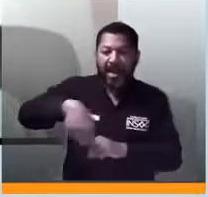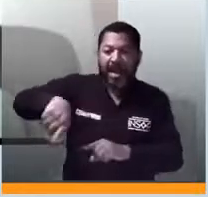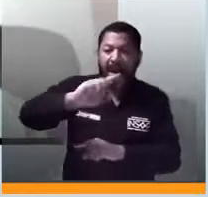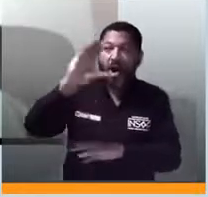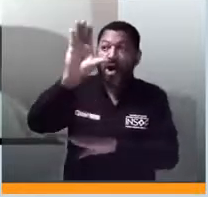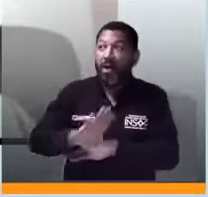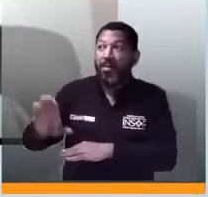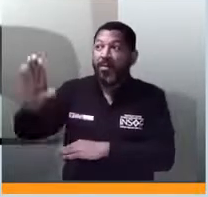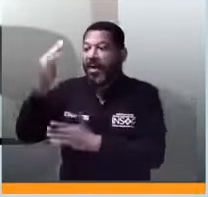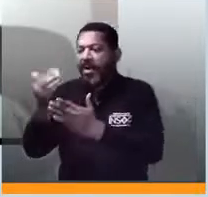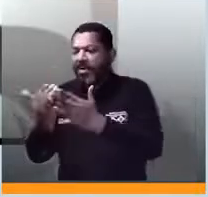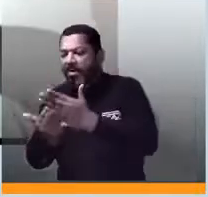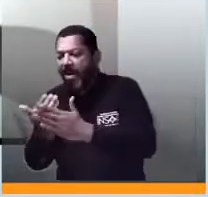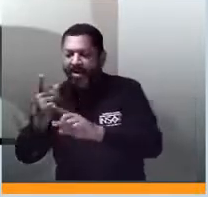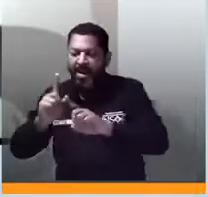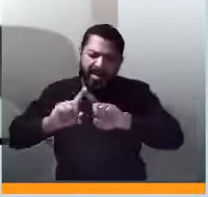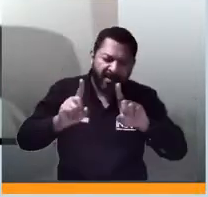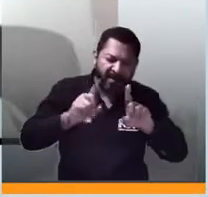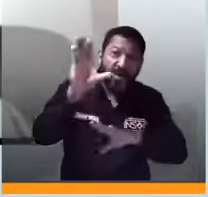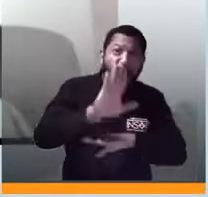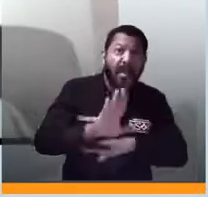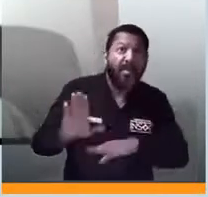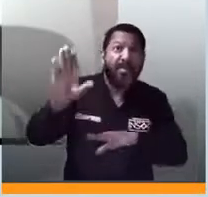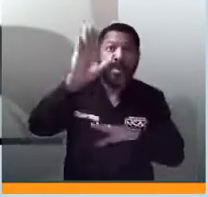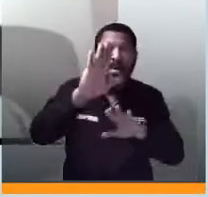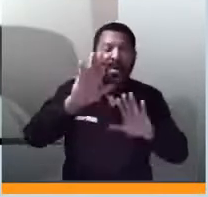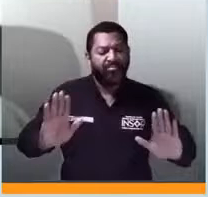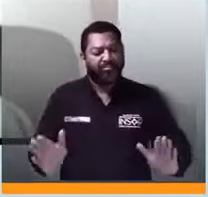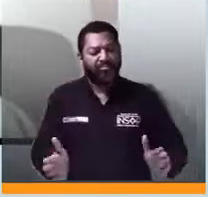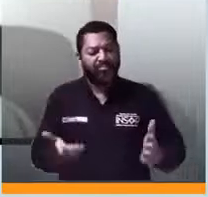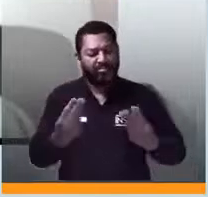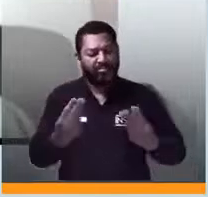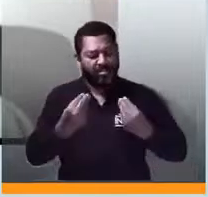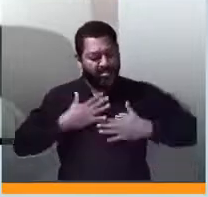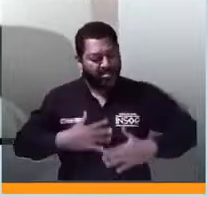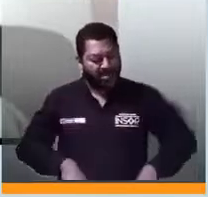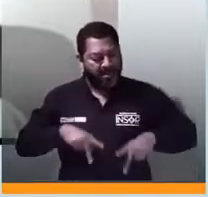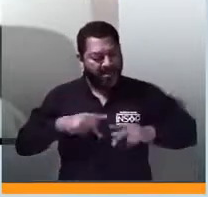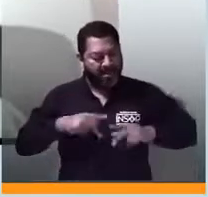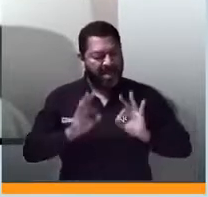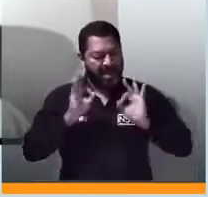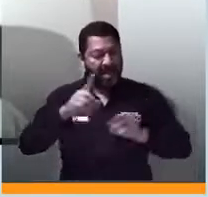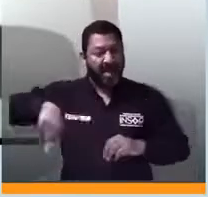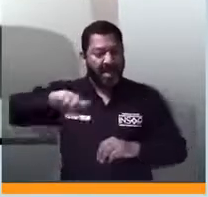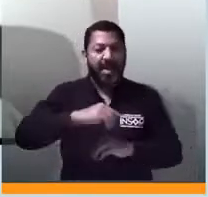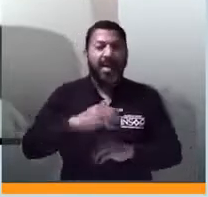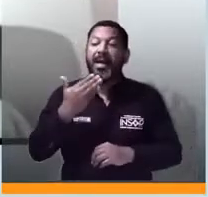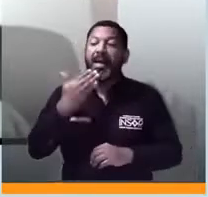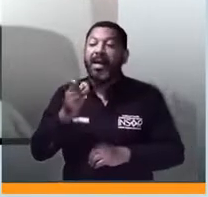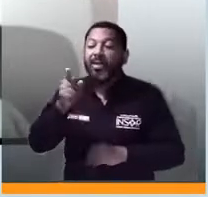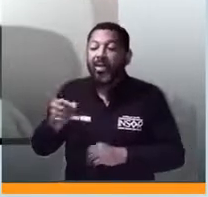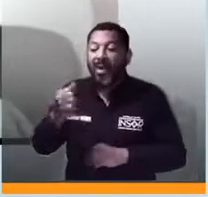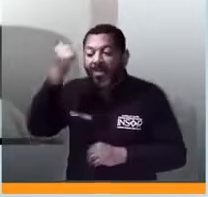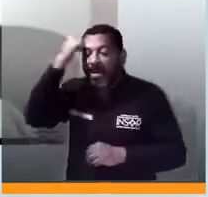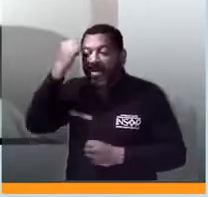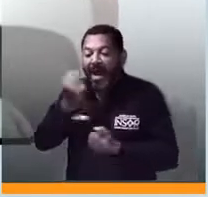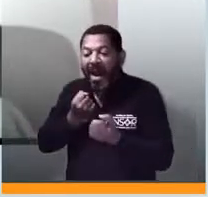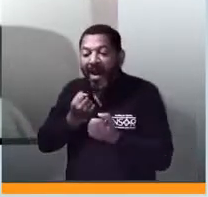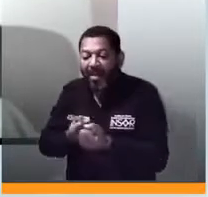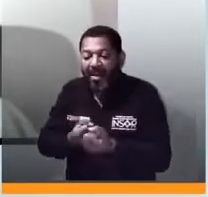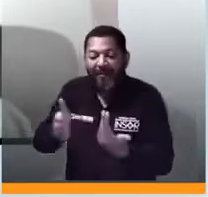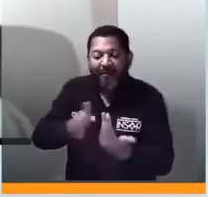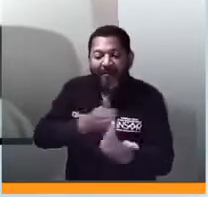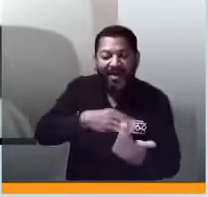nueva, distinta, desarrollada, de buen vivir. Sigan siendo esos facilitadores del aprendizaje.